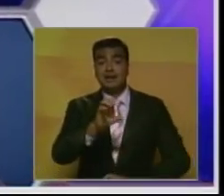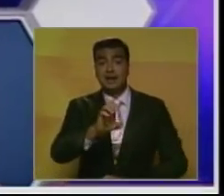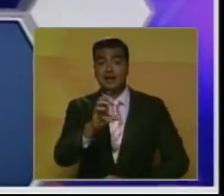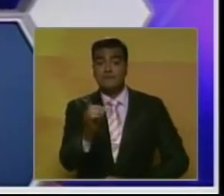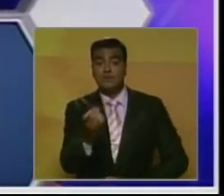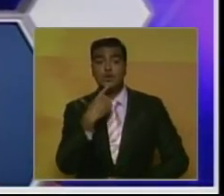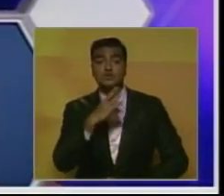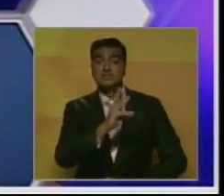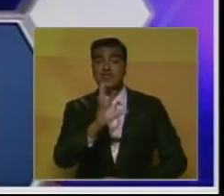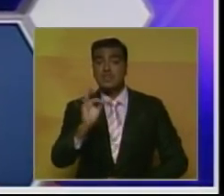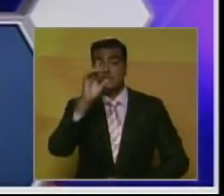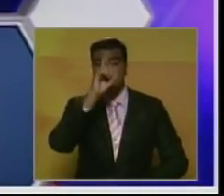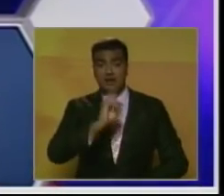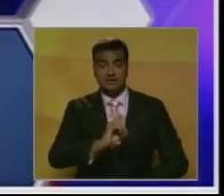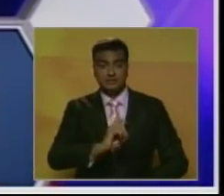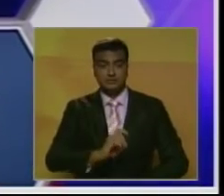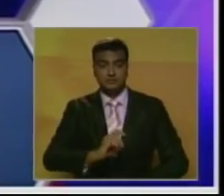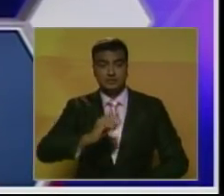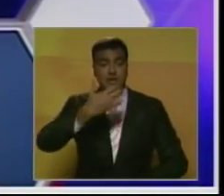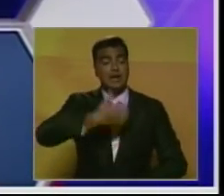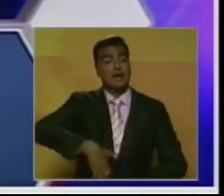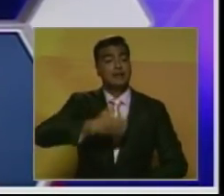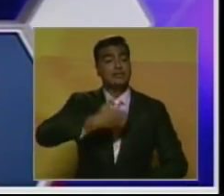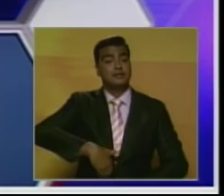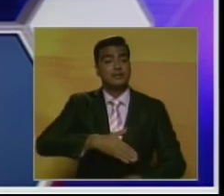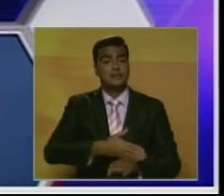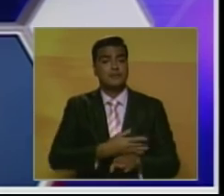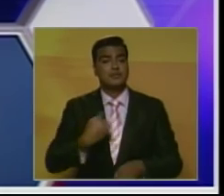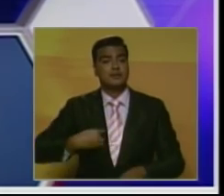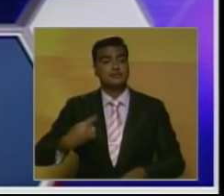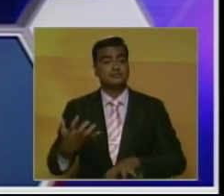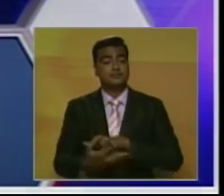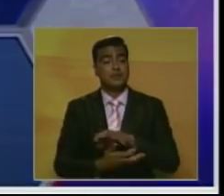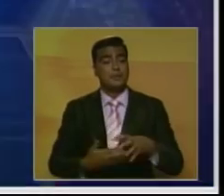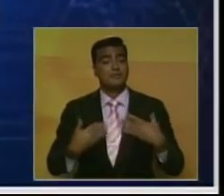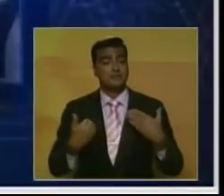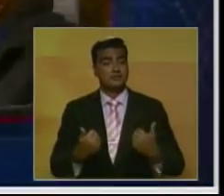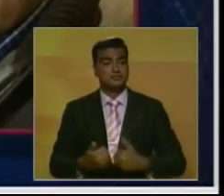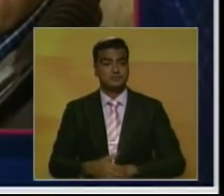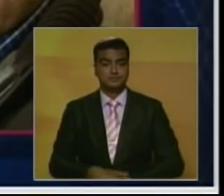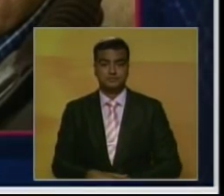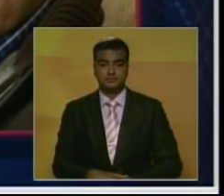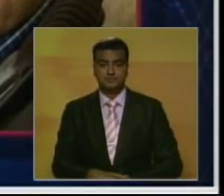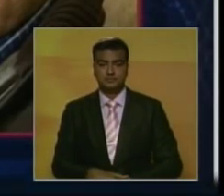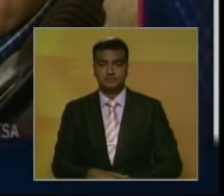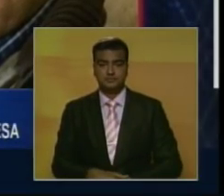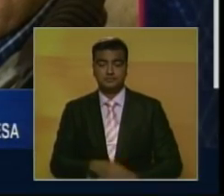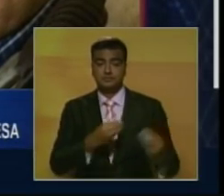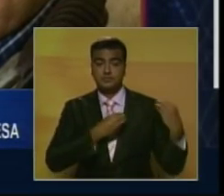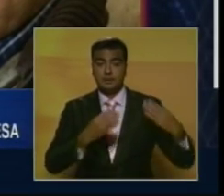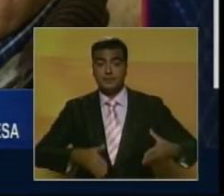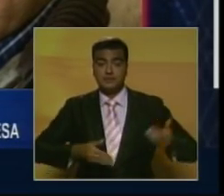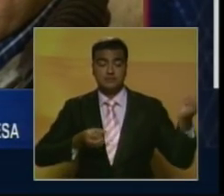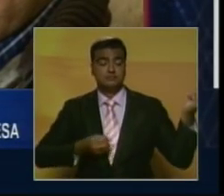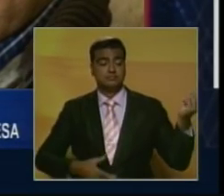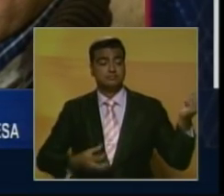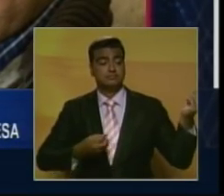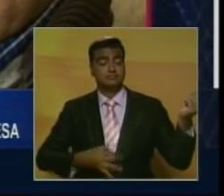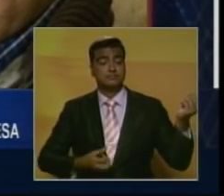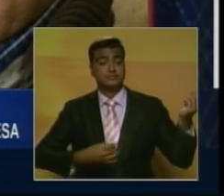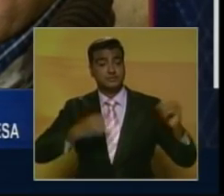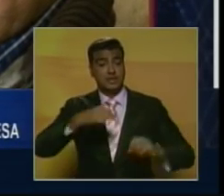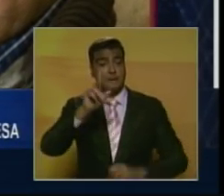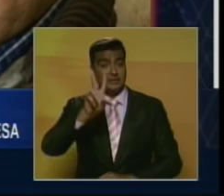sus 69 años de edad en Argentina tras presentar problemas de salud. Miembro fundador de Serenata Guayanesa en el año